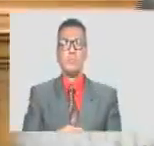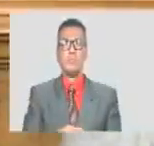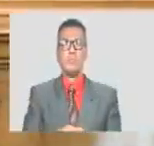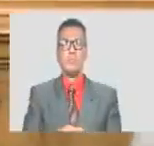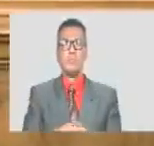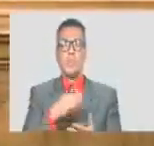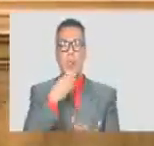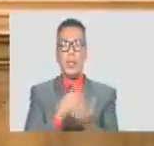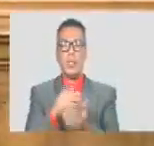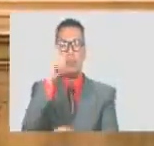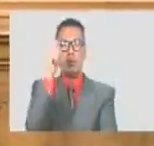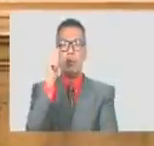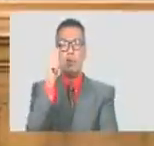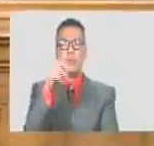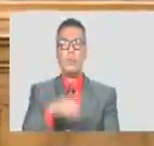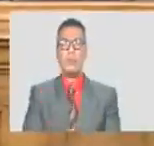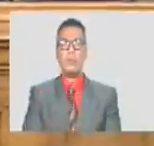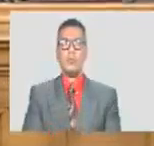Excelente, gracias, diputado.